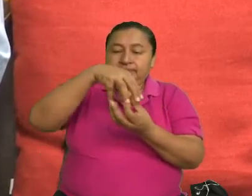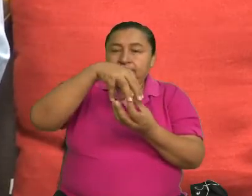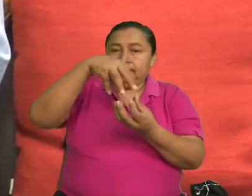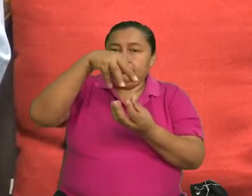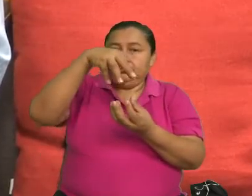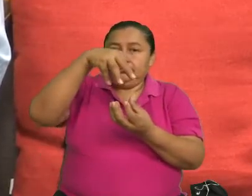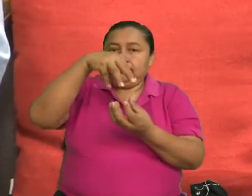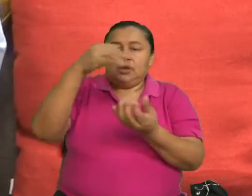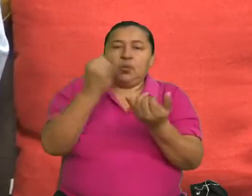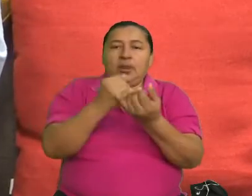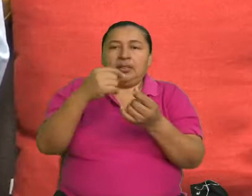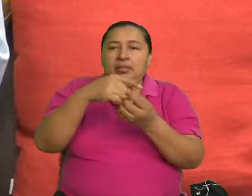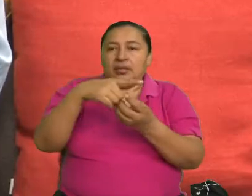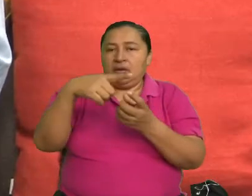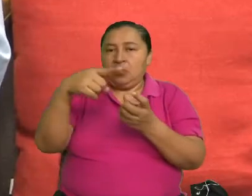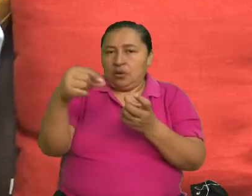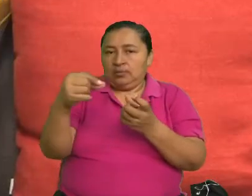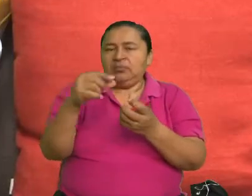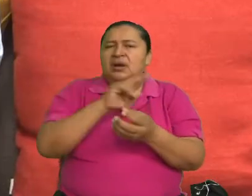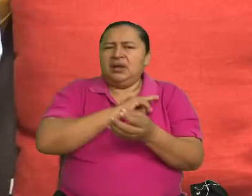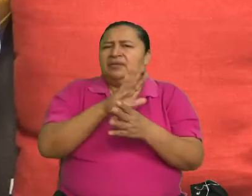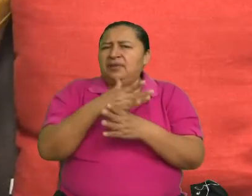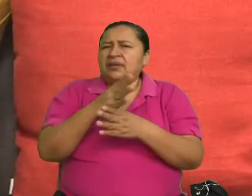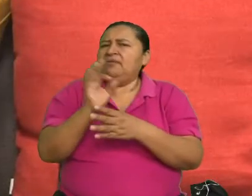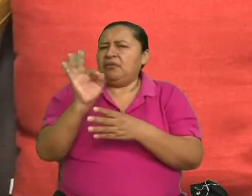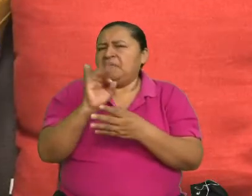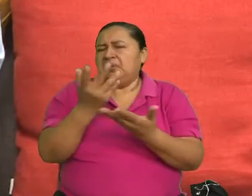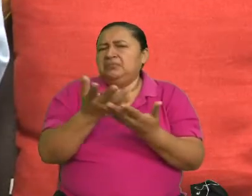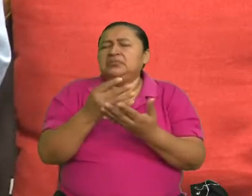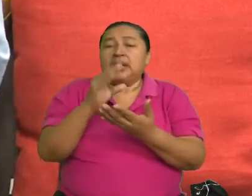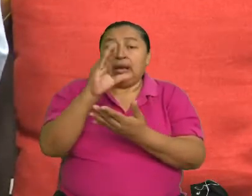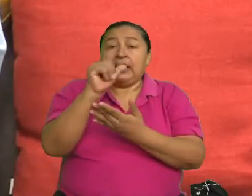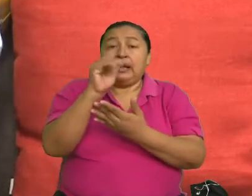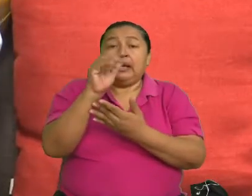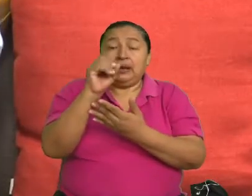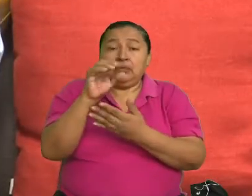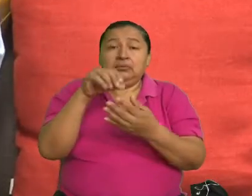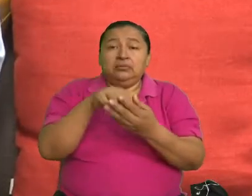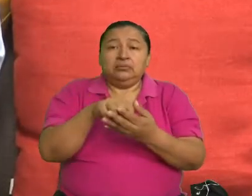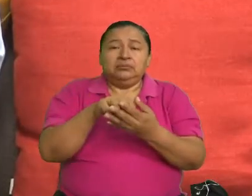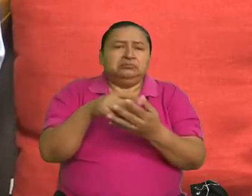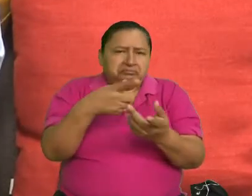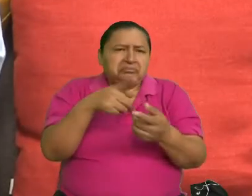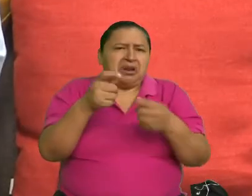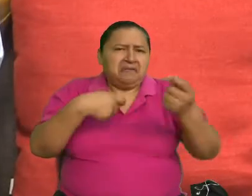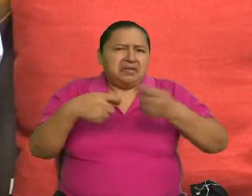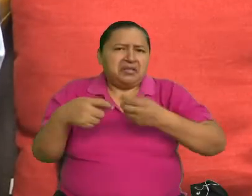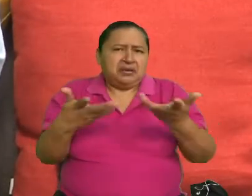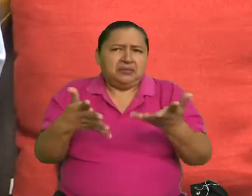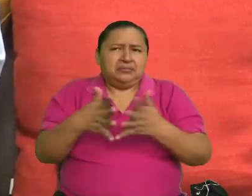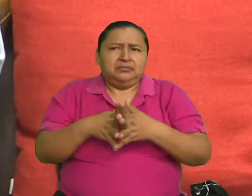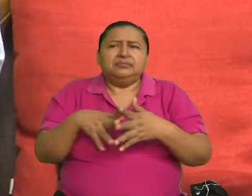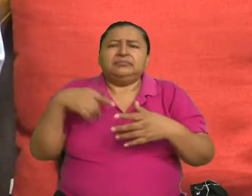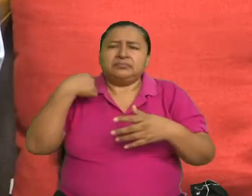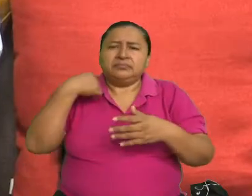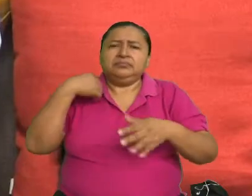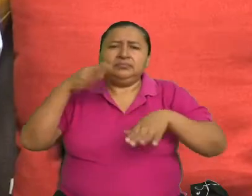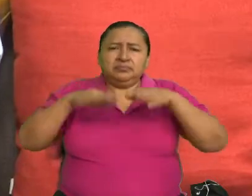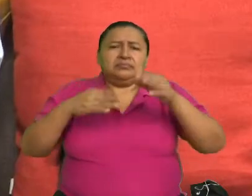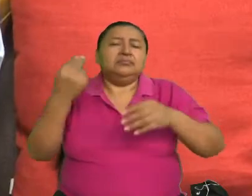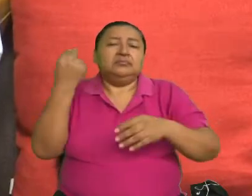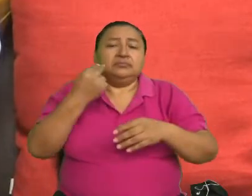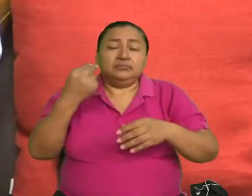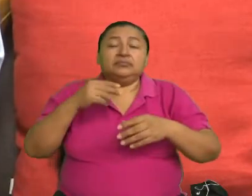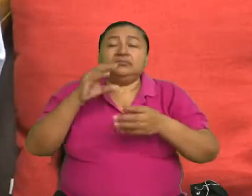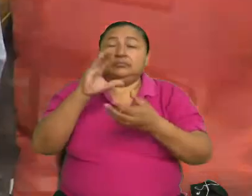de hoja. Bueno, le dan varias formas. También del fruto del cacao. Okay. Y te la venden. Yo de vez en cuando. A base de cacao. A base